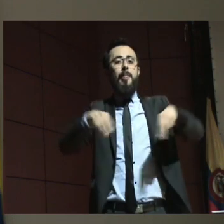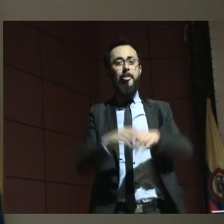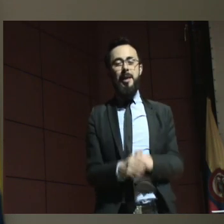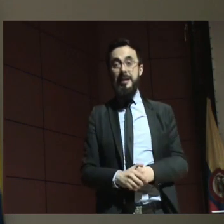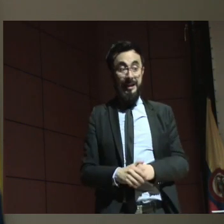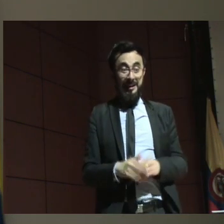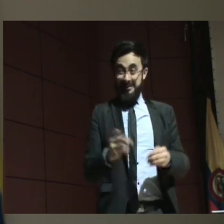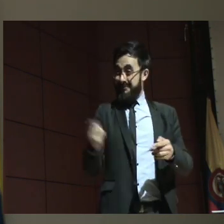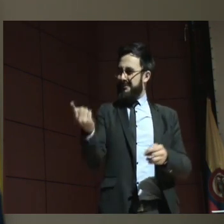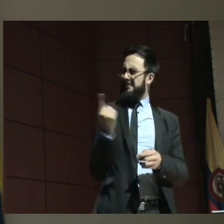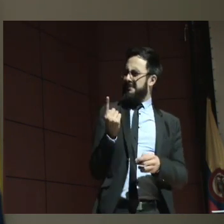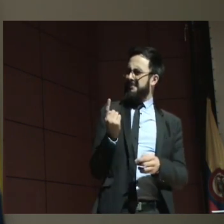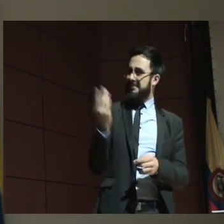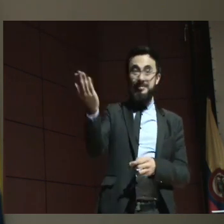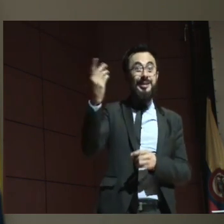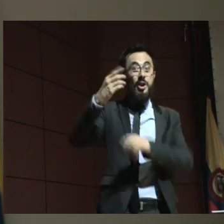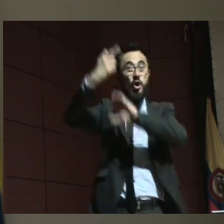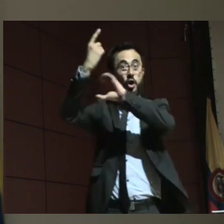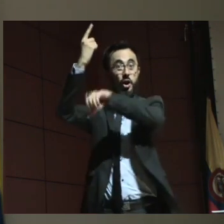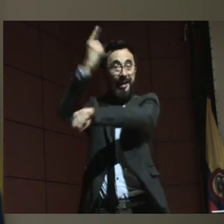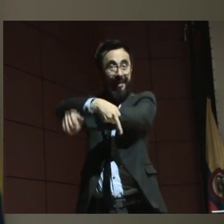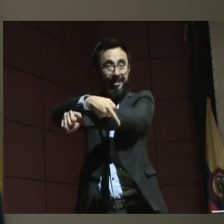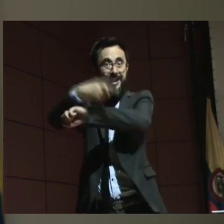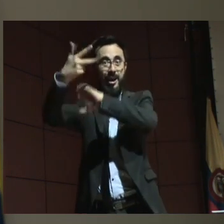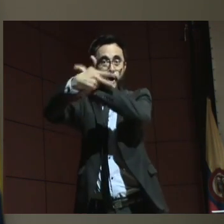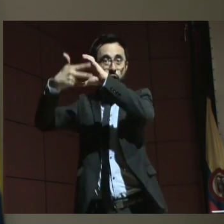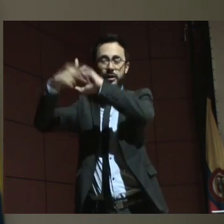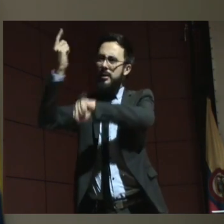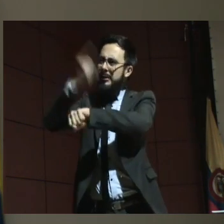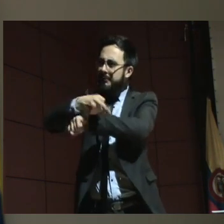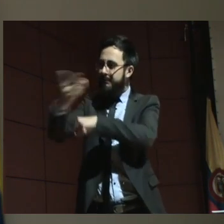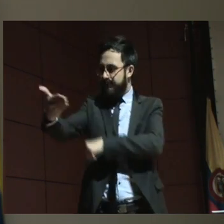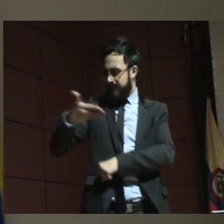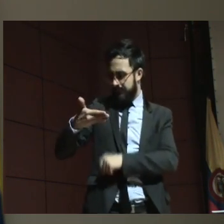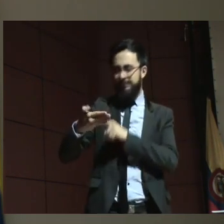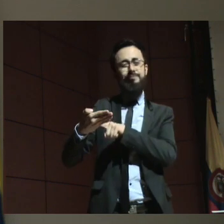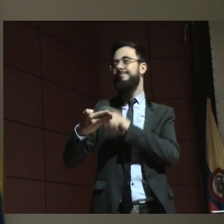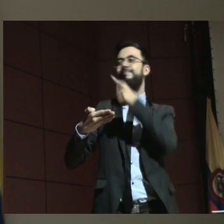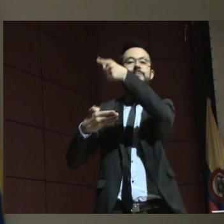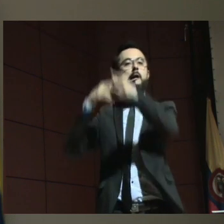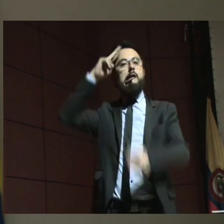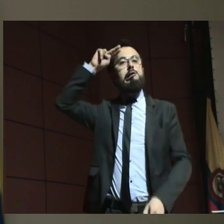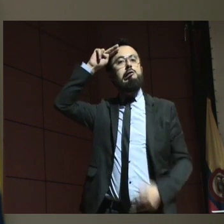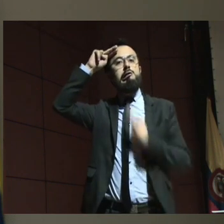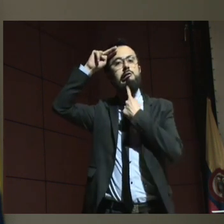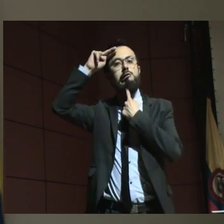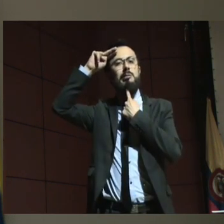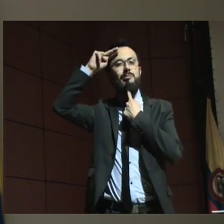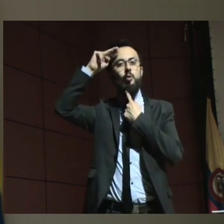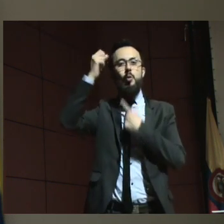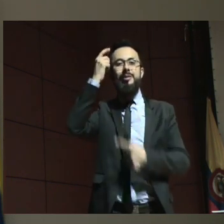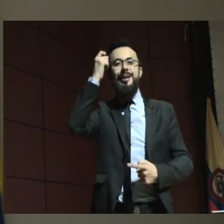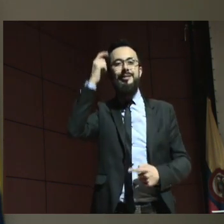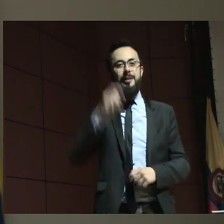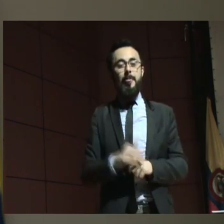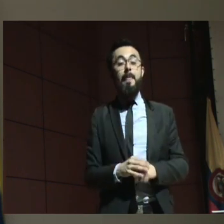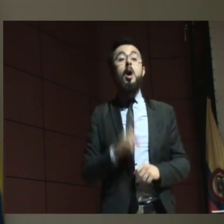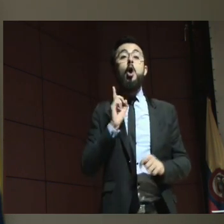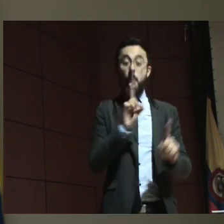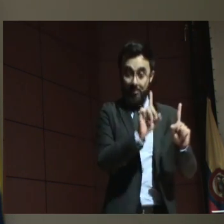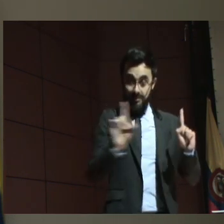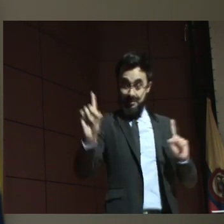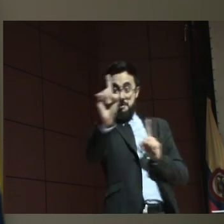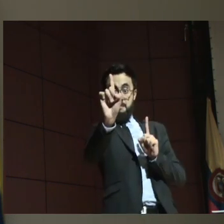12. Porque lo que dice la sentencia en su resuelve es, para interdictar a una persona hay que hablar con ella. Algo que es tan